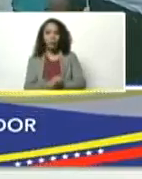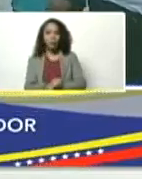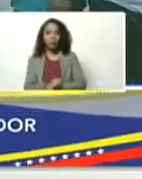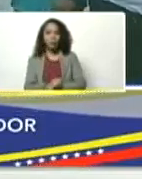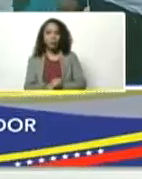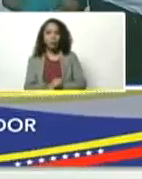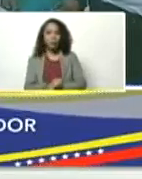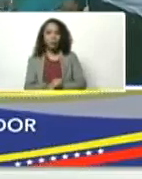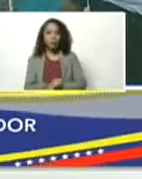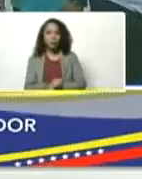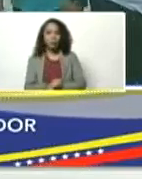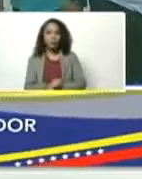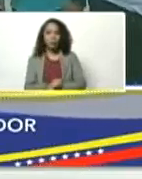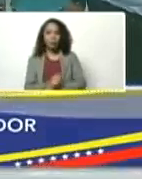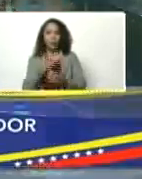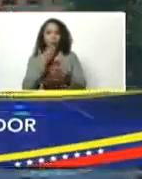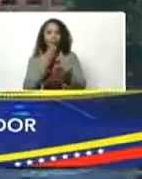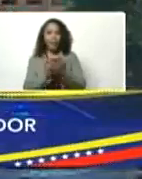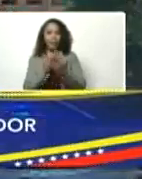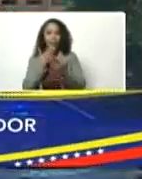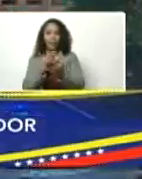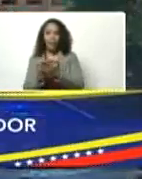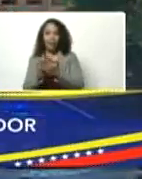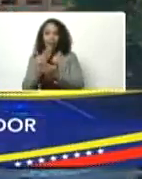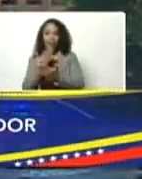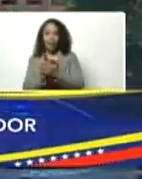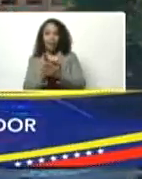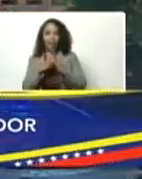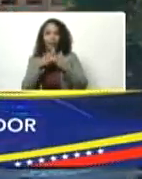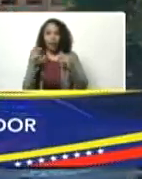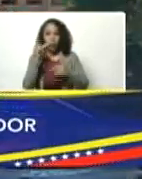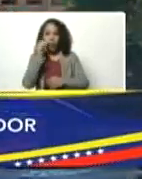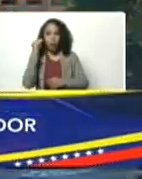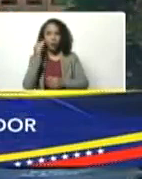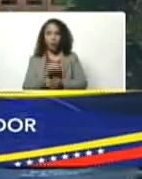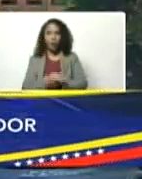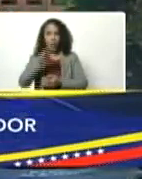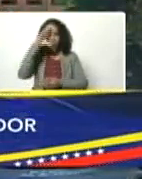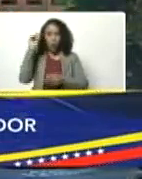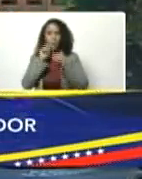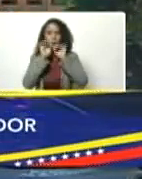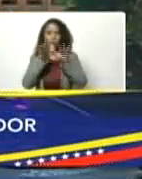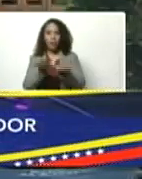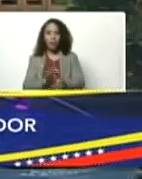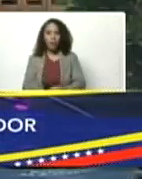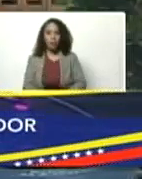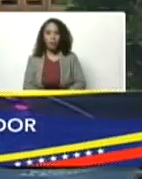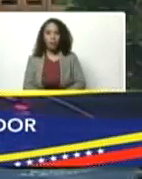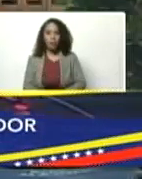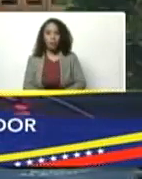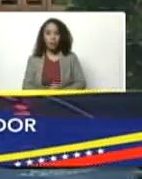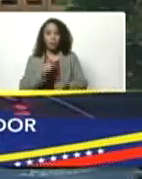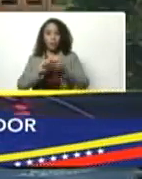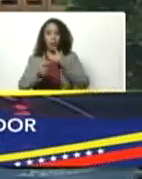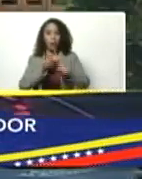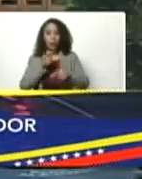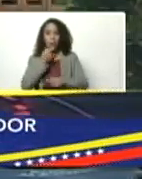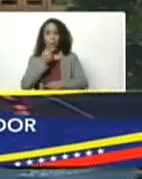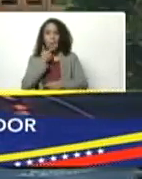Adolfo. Gracias, Ricardo. Gracias a todos y todas. Que Dios me los bendiga. Qué cosa tan bonita,